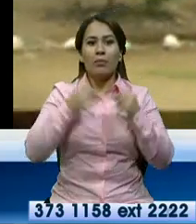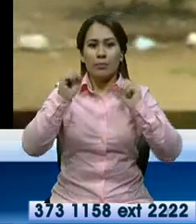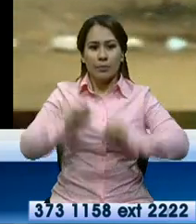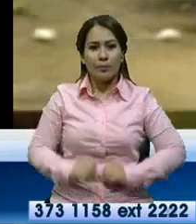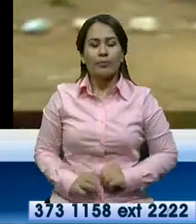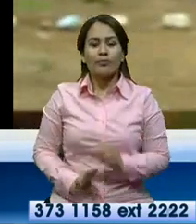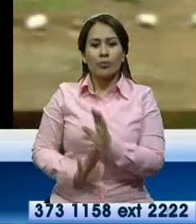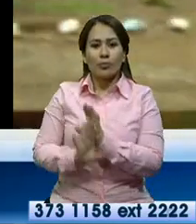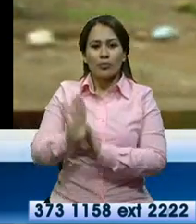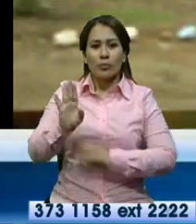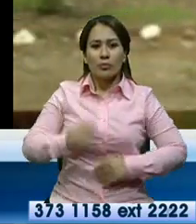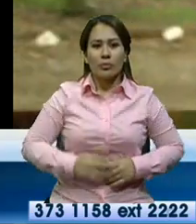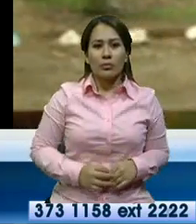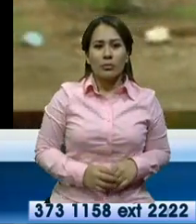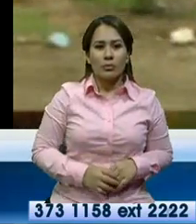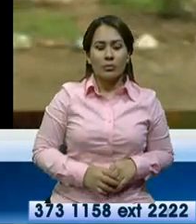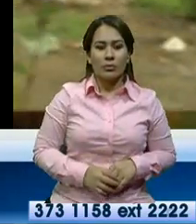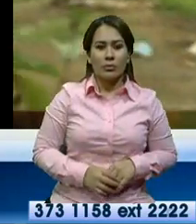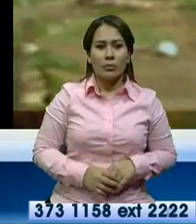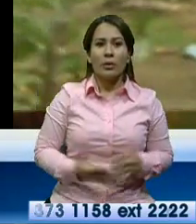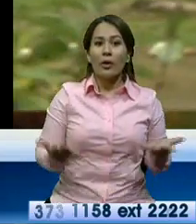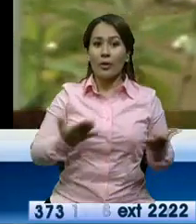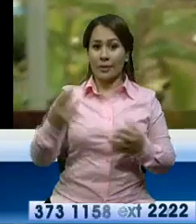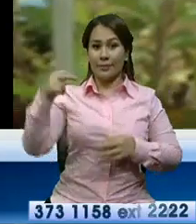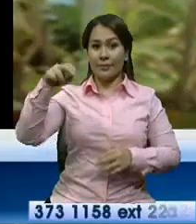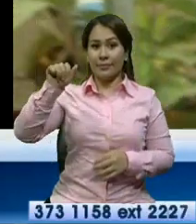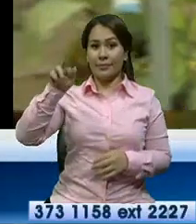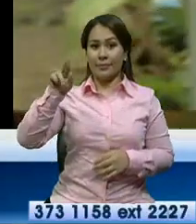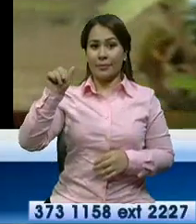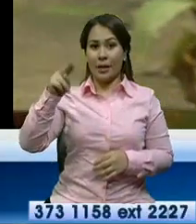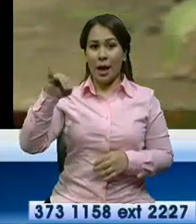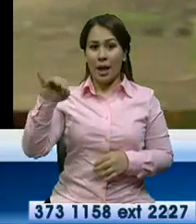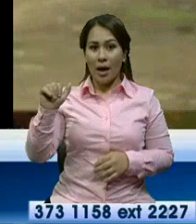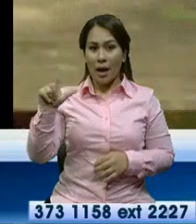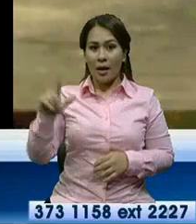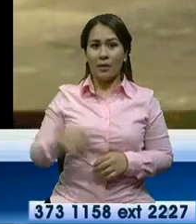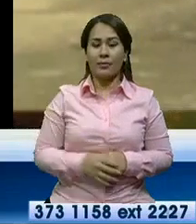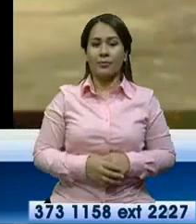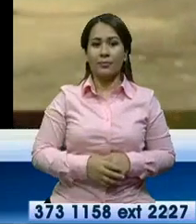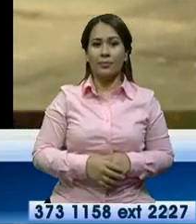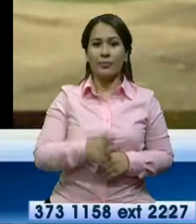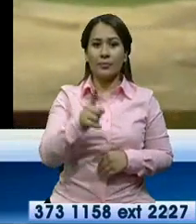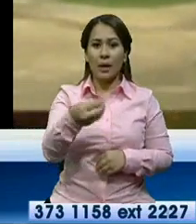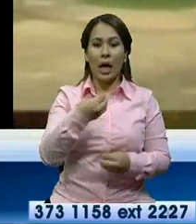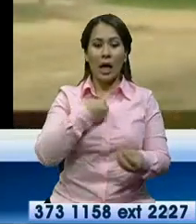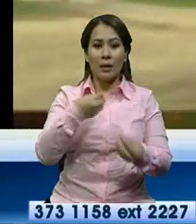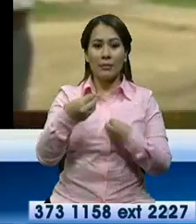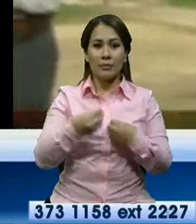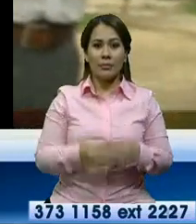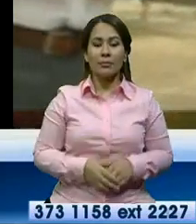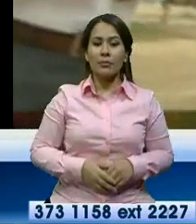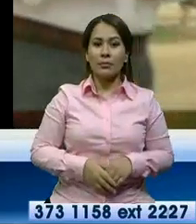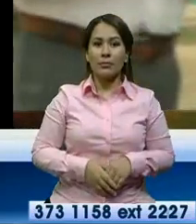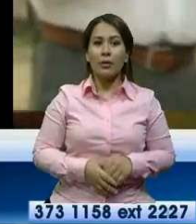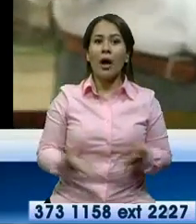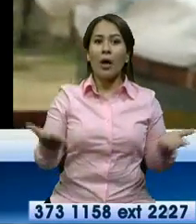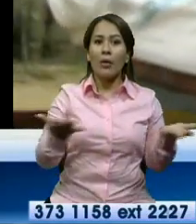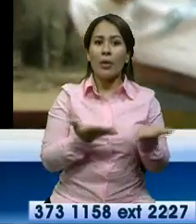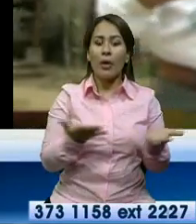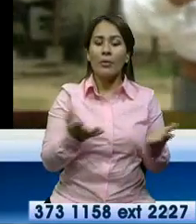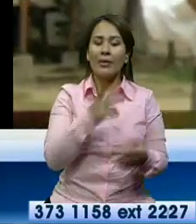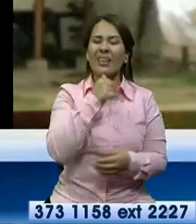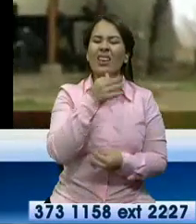baja de lo que es jurisdicción de Naranjal, de la comuna de Naranjal, de los estados de sitio, en donde no se hablaba